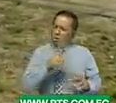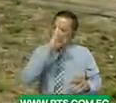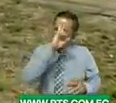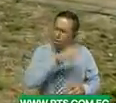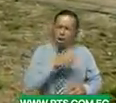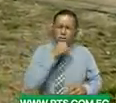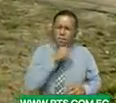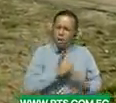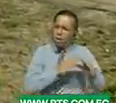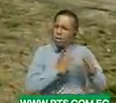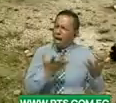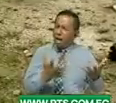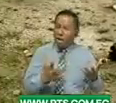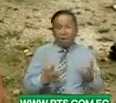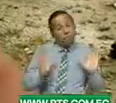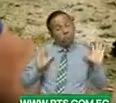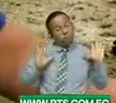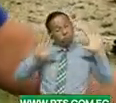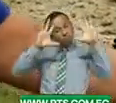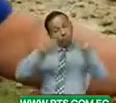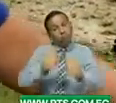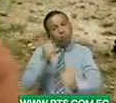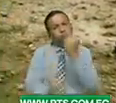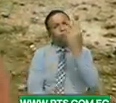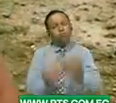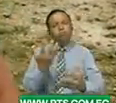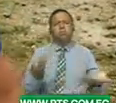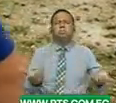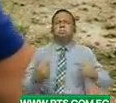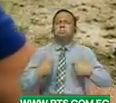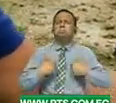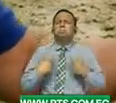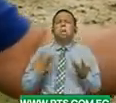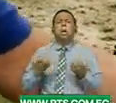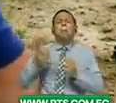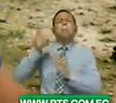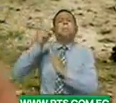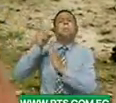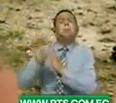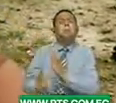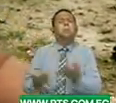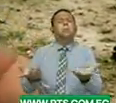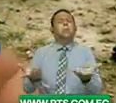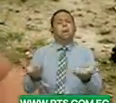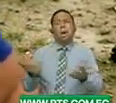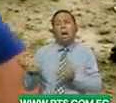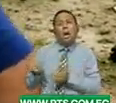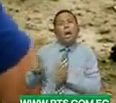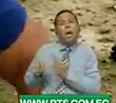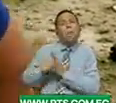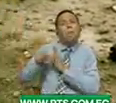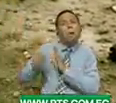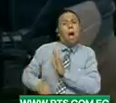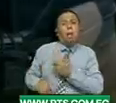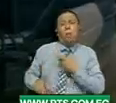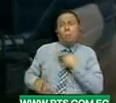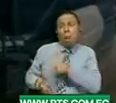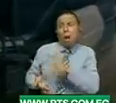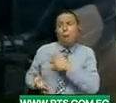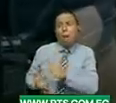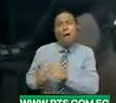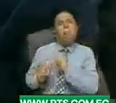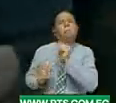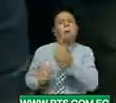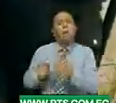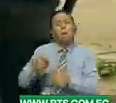que entiendan uno por uno. ¿Qué hace denunciándole? Más le va a costar el abogado, más le cuesta para que mañana le suelte. El